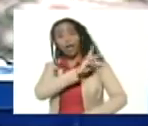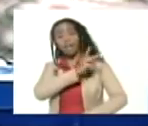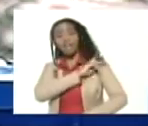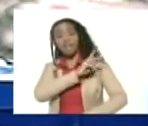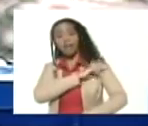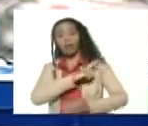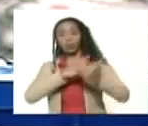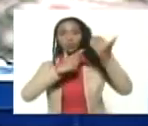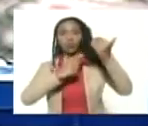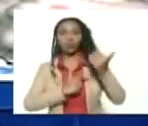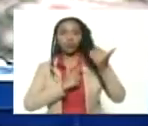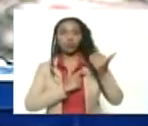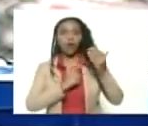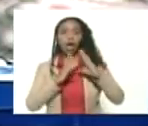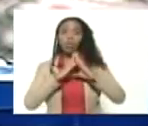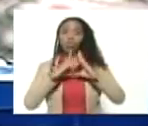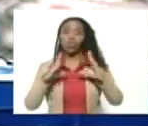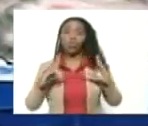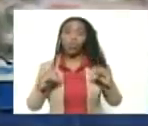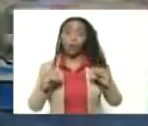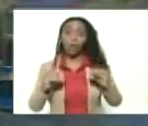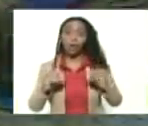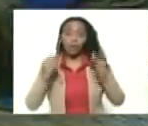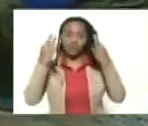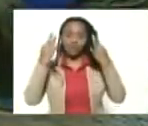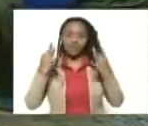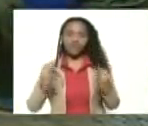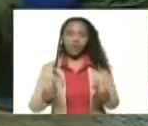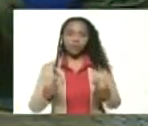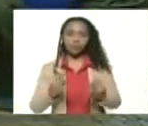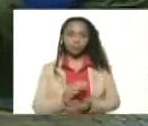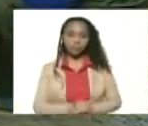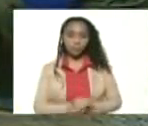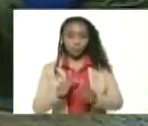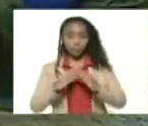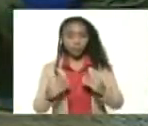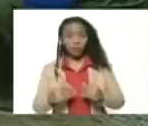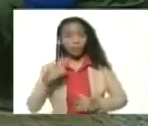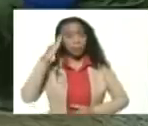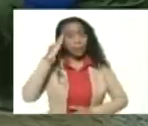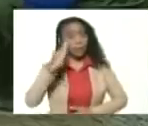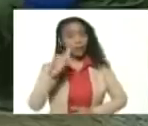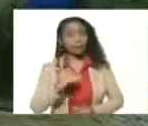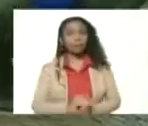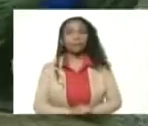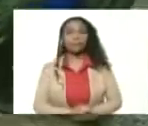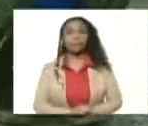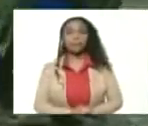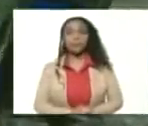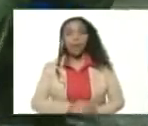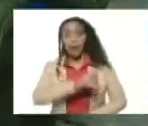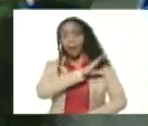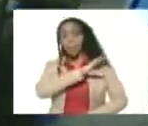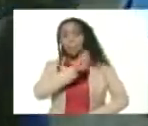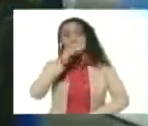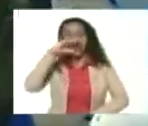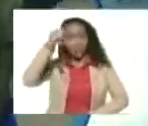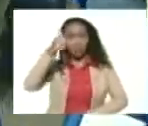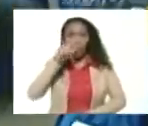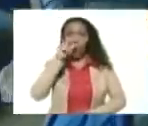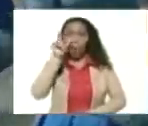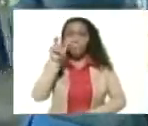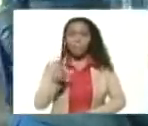Armada Nacional Bolivariana, a toda su oficialidad, a todos sus soldados, soldadas. al mayor general Ricardo